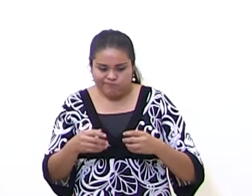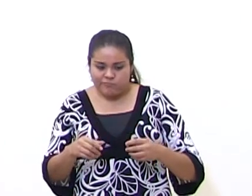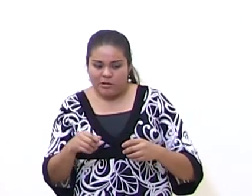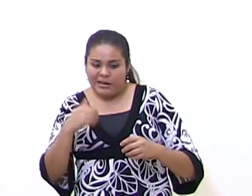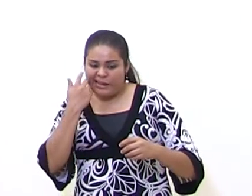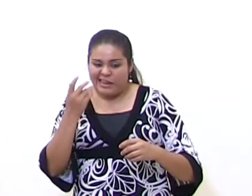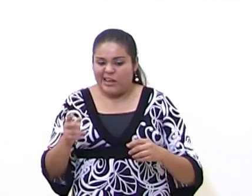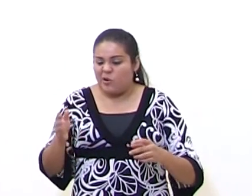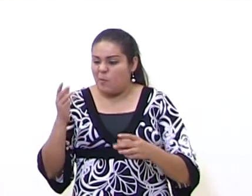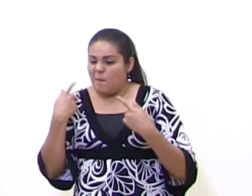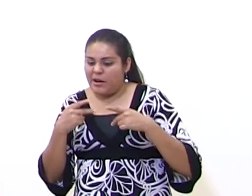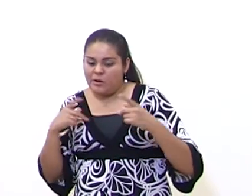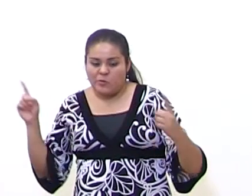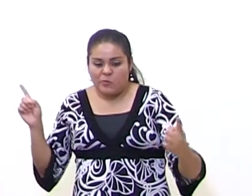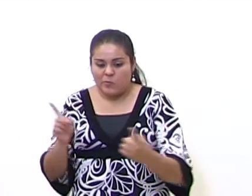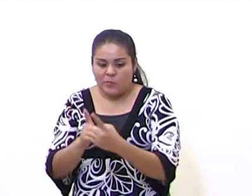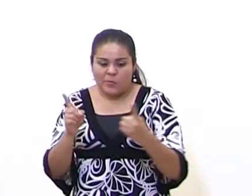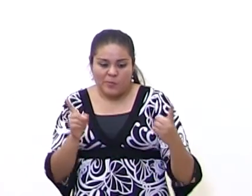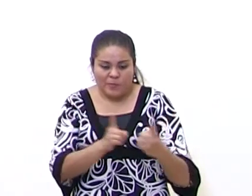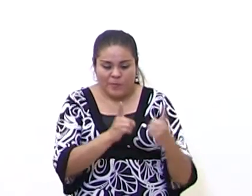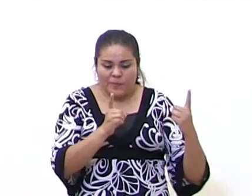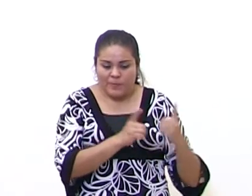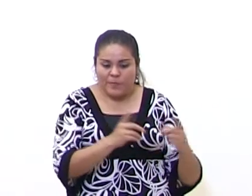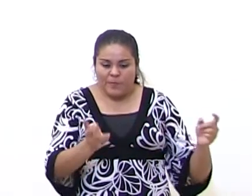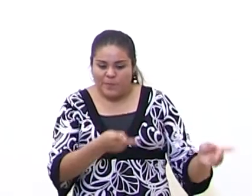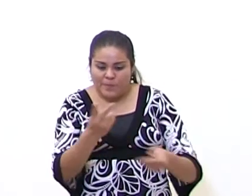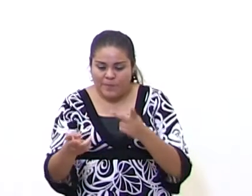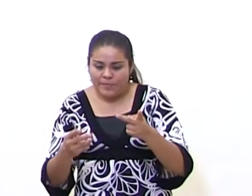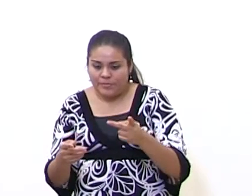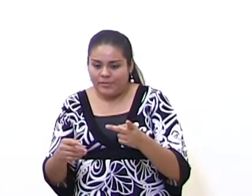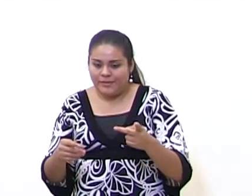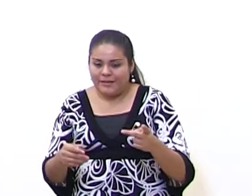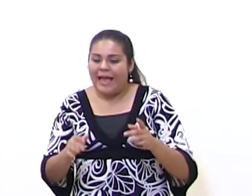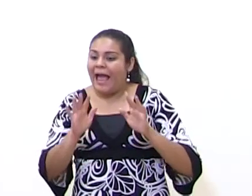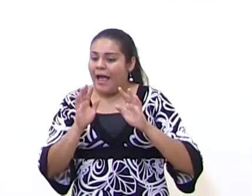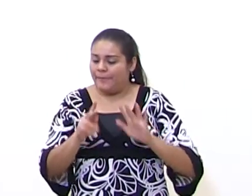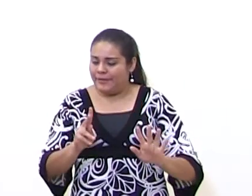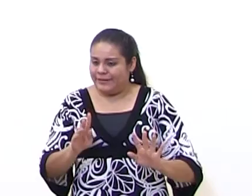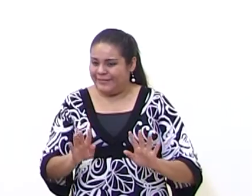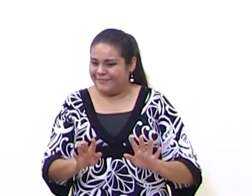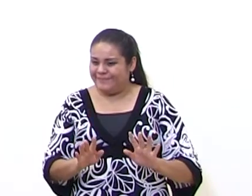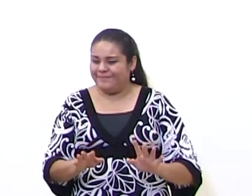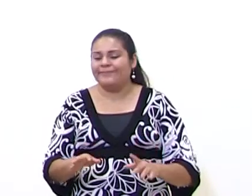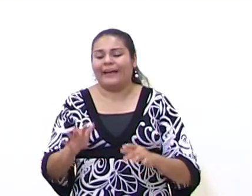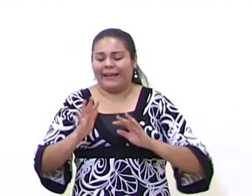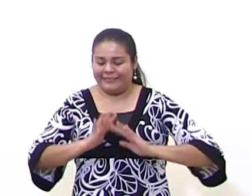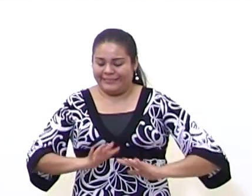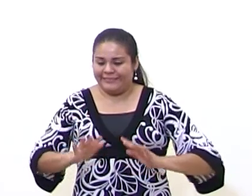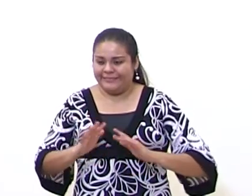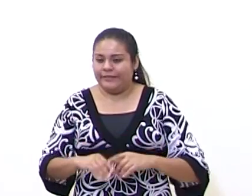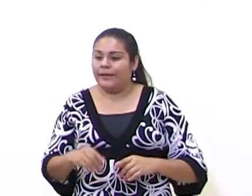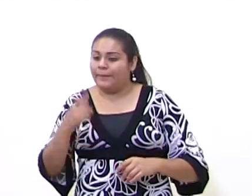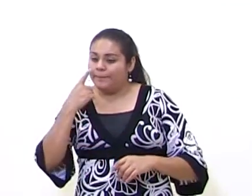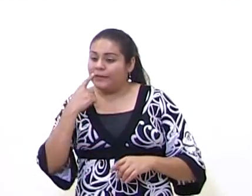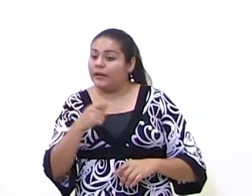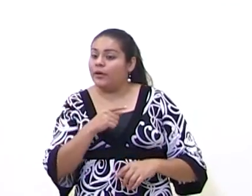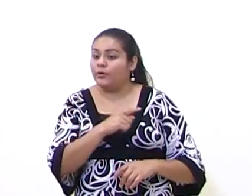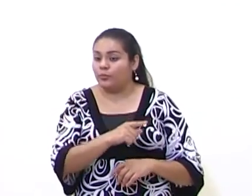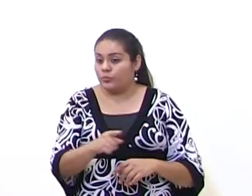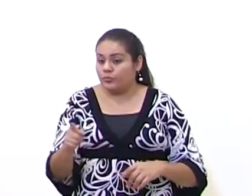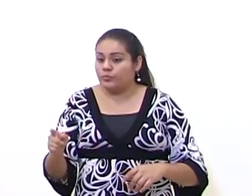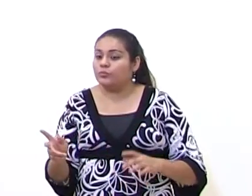ello. Seguramente voy un poco rápido, pero yo esperaría que también vayamos